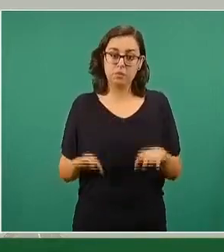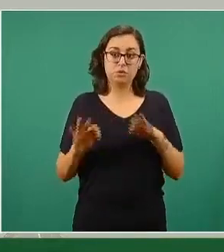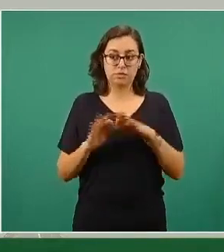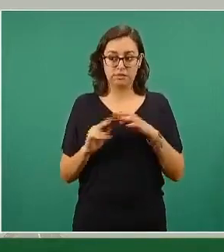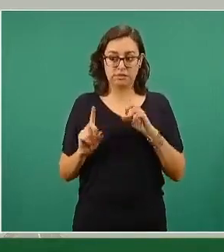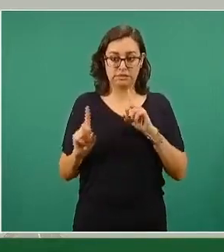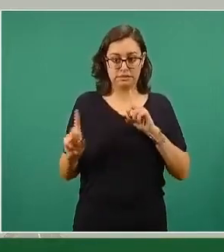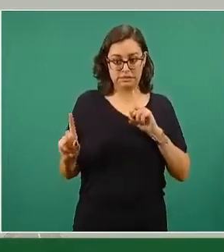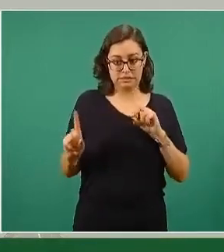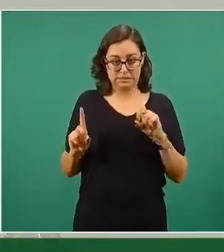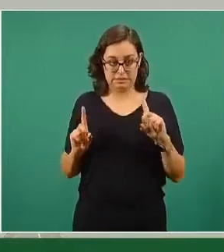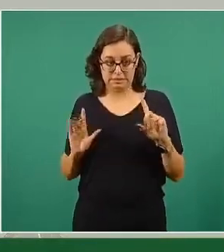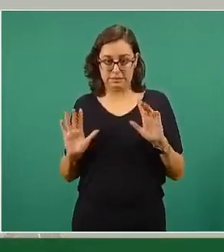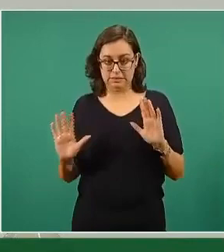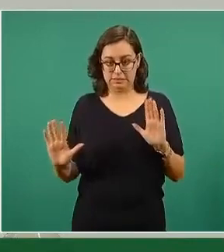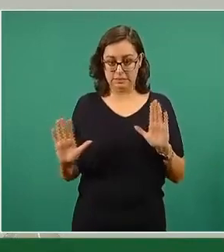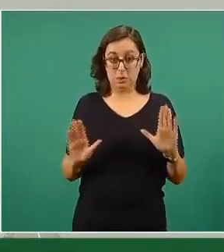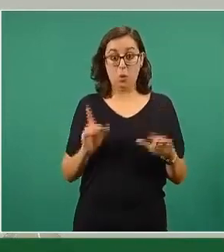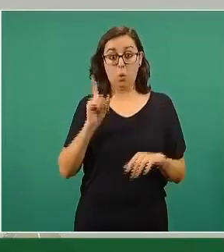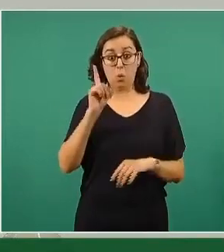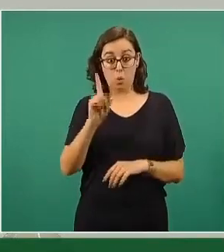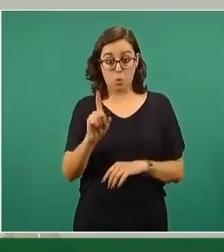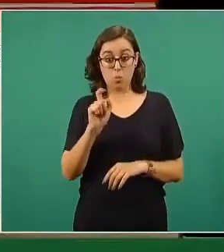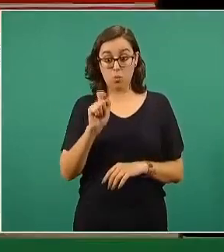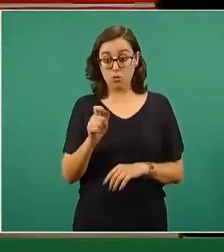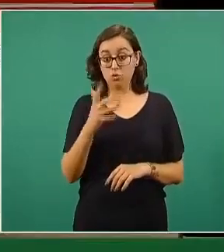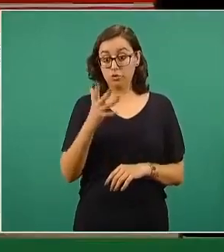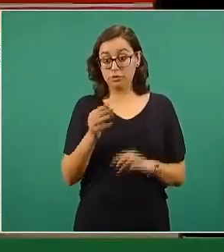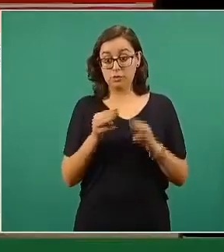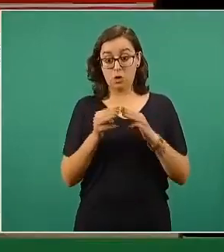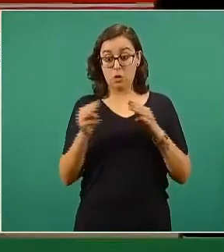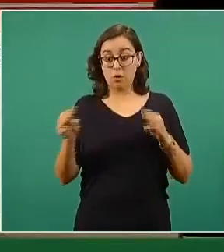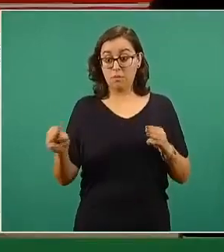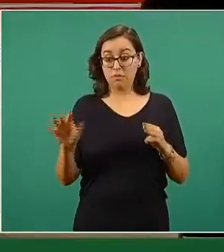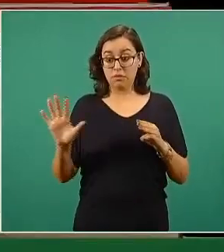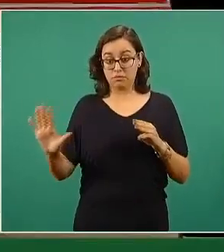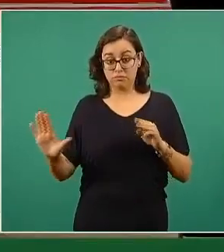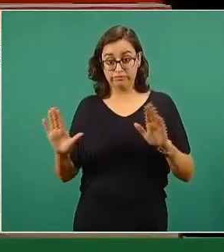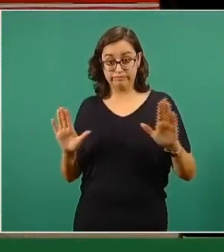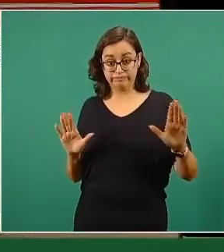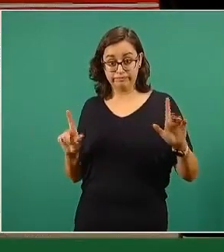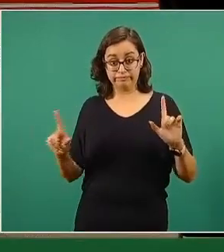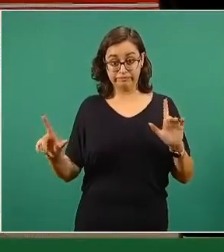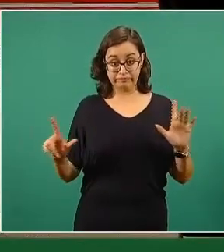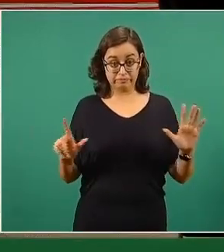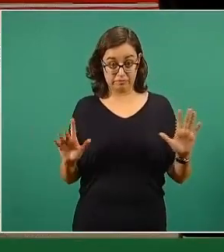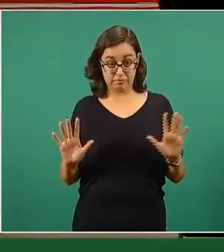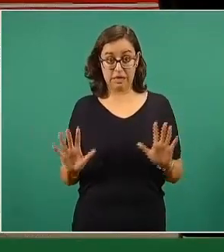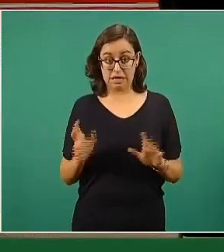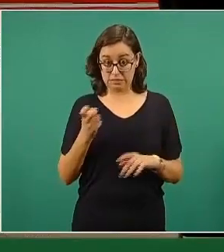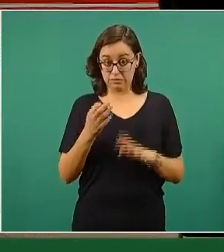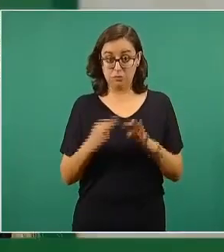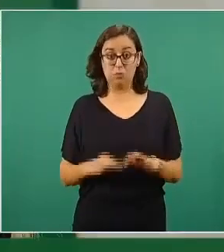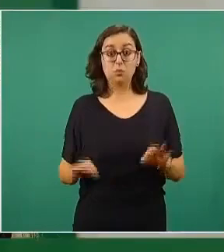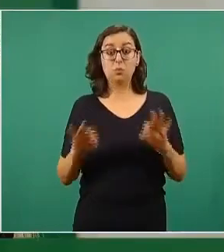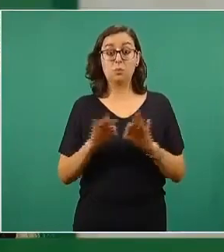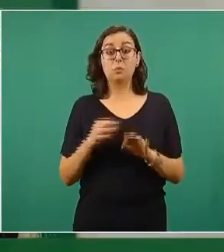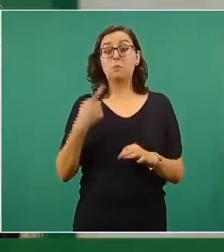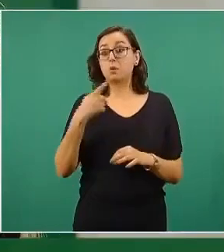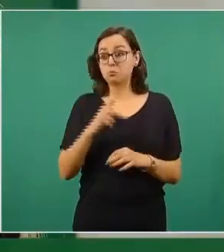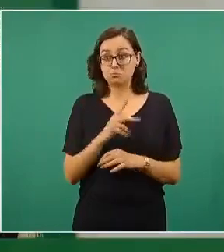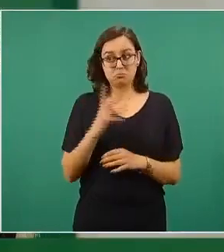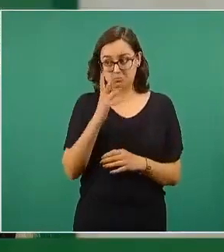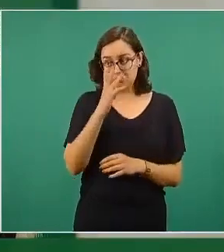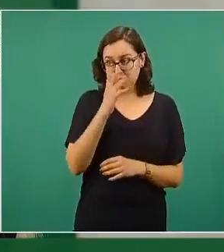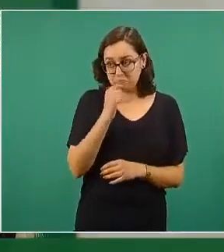sana distancia, es decir, 1,5 metros o 2 metros entre cada una de las personas, pero también recordar que hay otras medidas